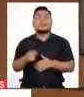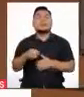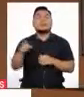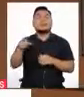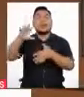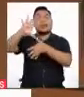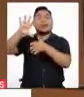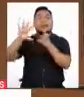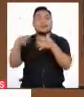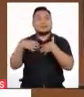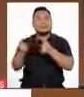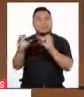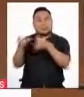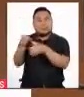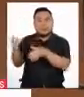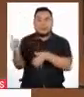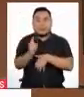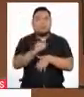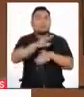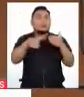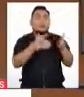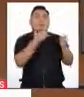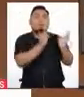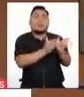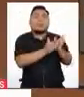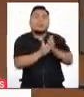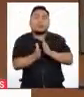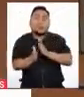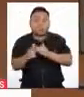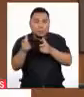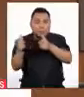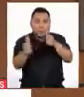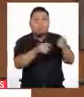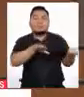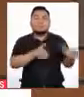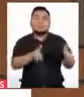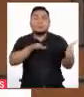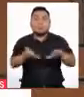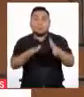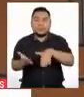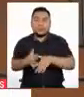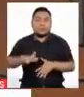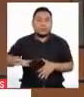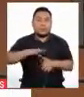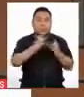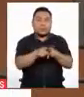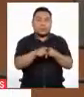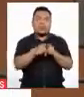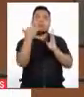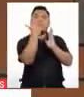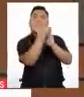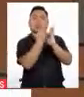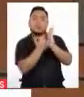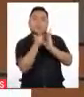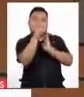a los procedimientos establecidos para llevar el control de fallecidos a nivel mundial. Tenemos